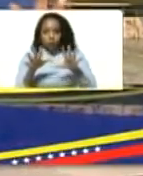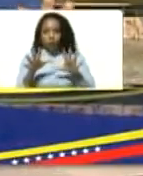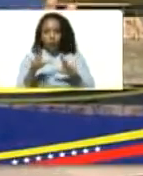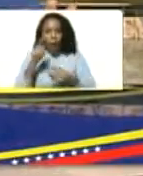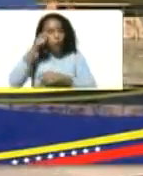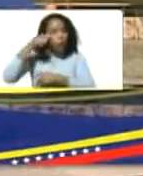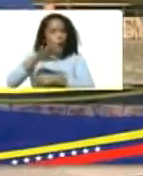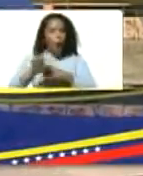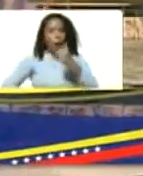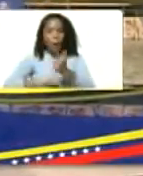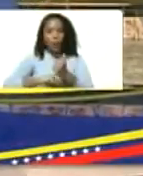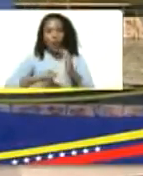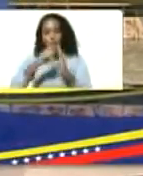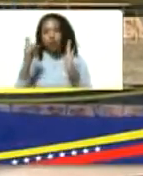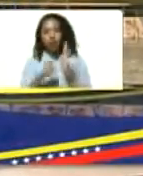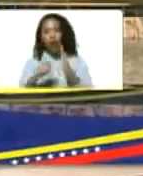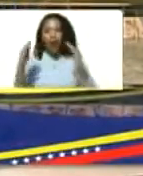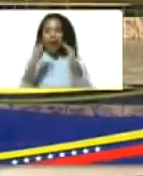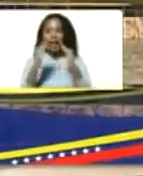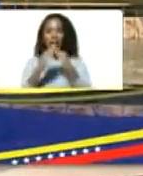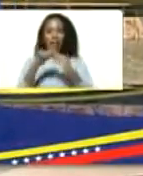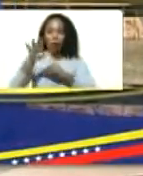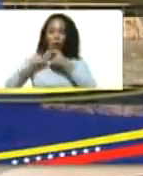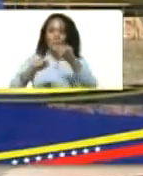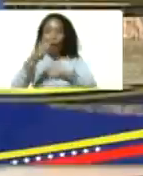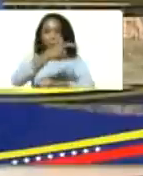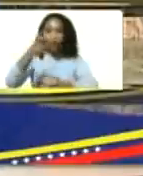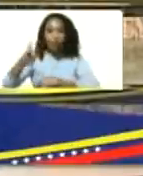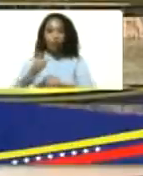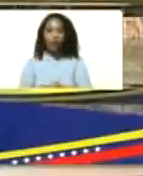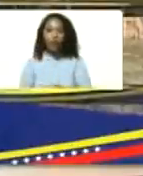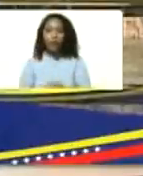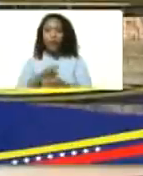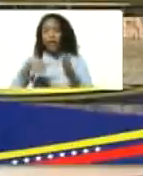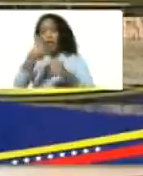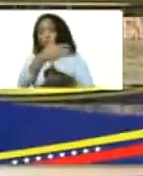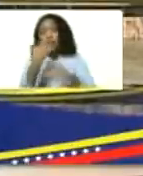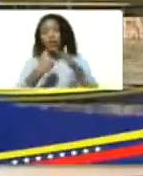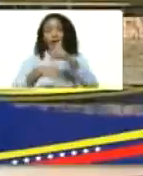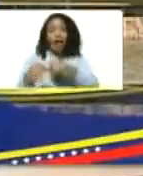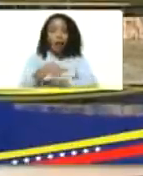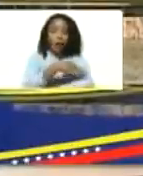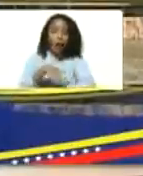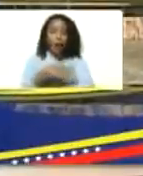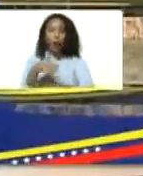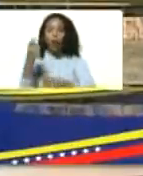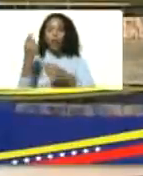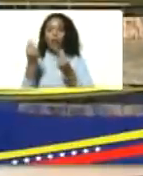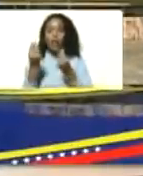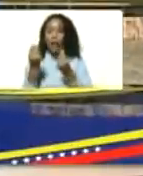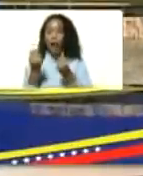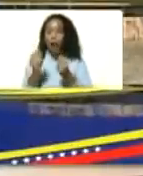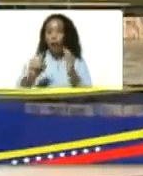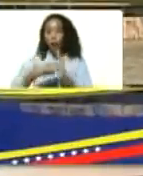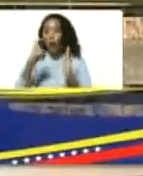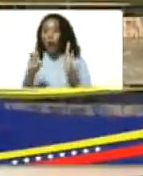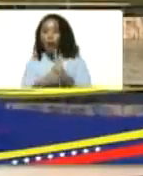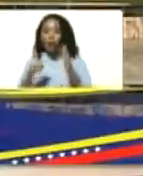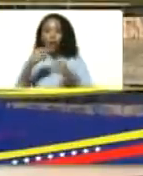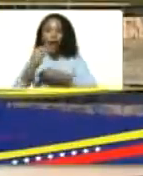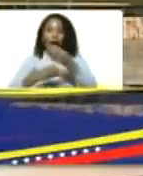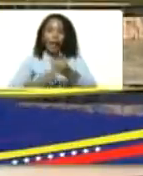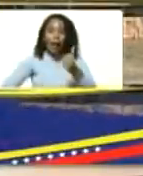en el hogar en el hogar y después pueda salir a la calle con su salario con su ingreso a complementar todo lo que haya que